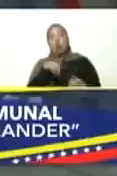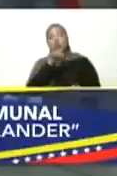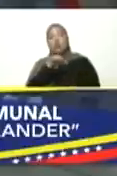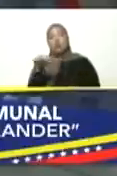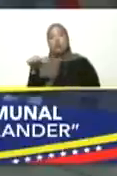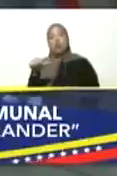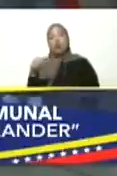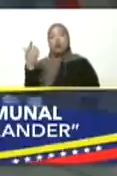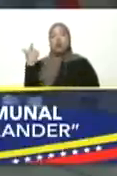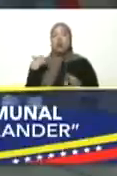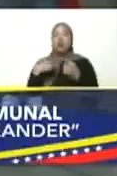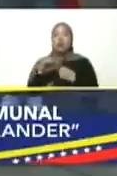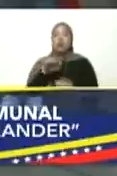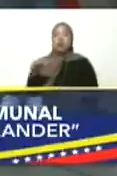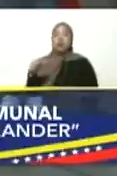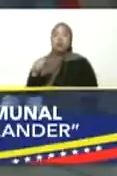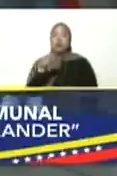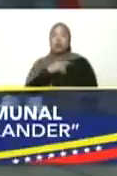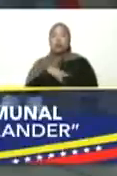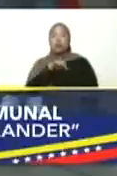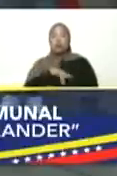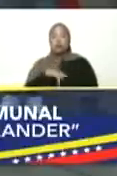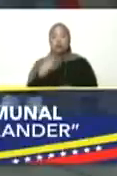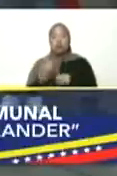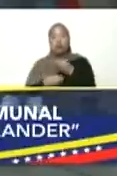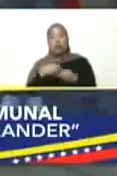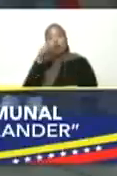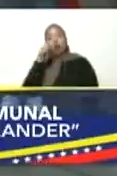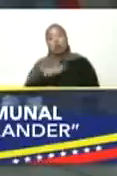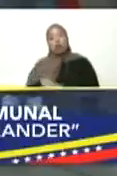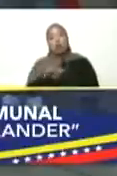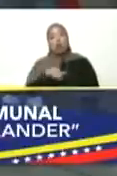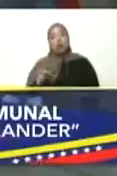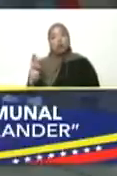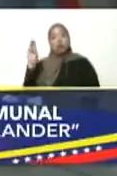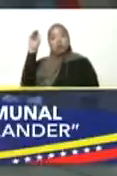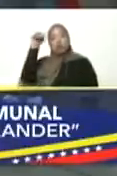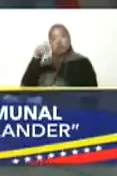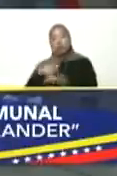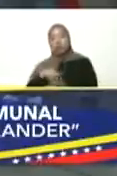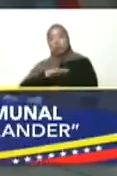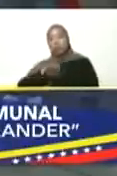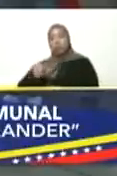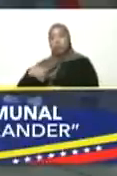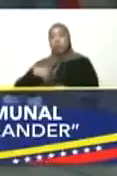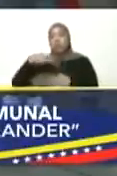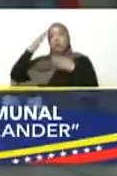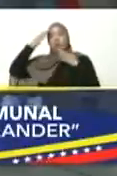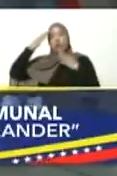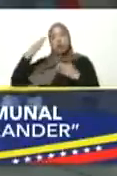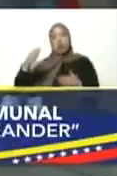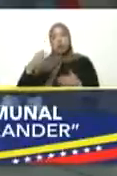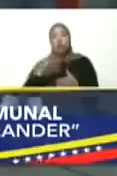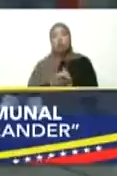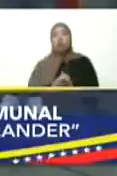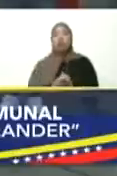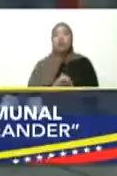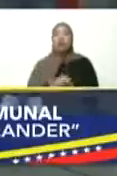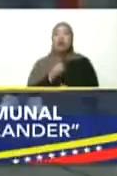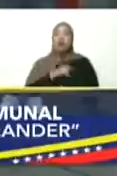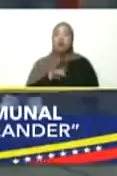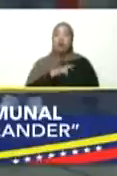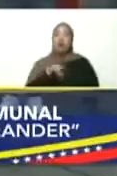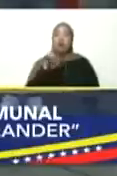y las semanas anteriores lo ha estado haciendo allá en el glorioso pueblo de Aragua, a quienes le mandamos nuestro saludo, nuestra solidaridad, nuestro dolor